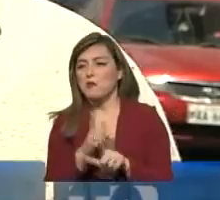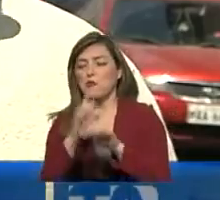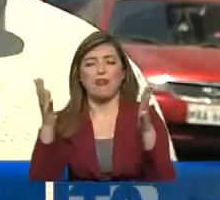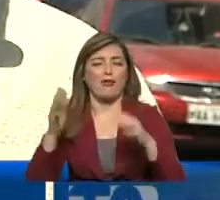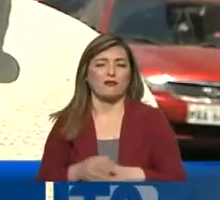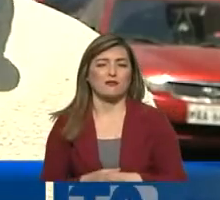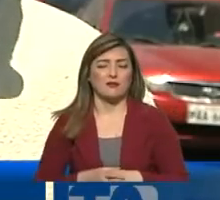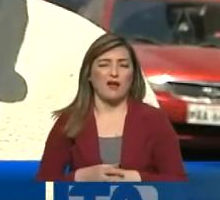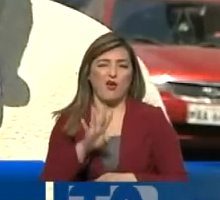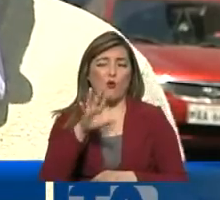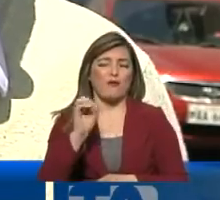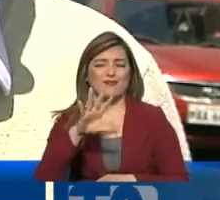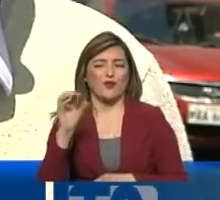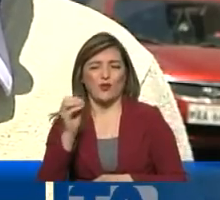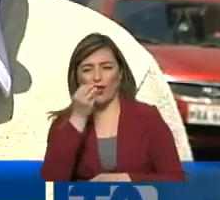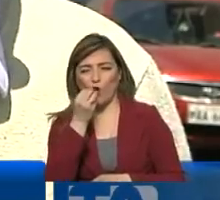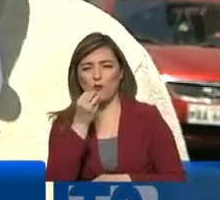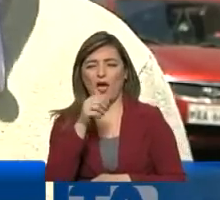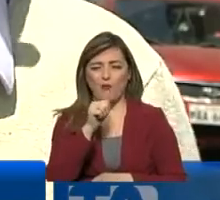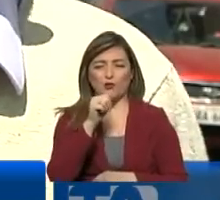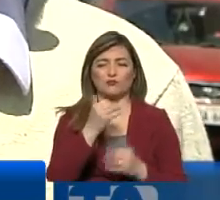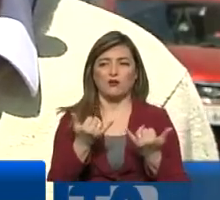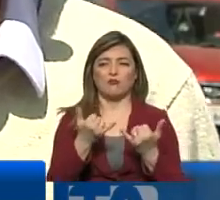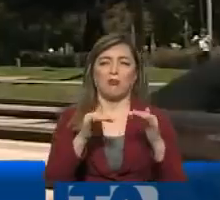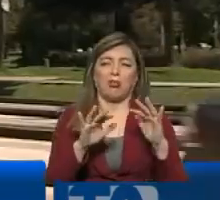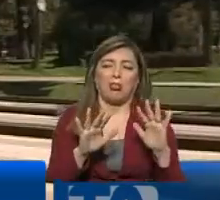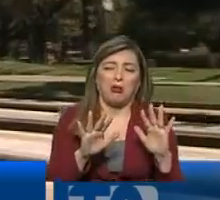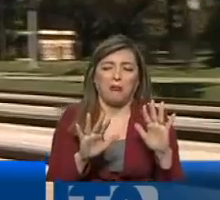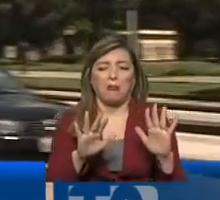unos 40, 50, ahora ni 10 no se vende.